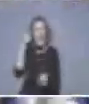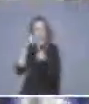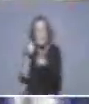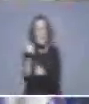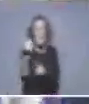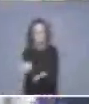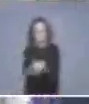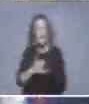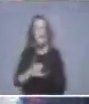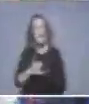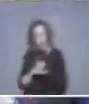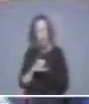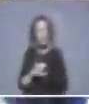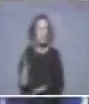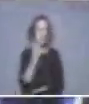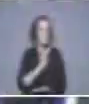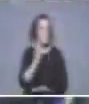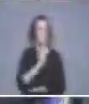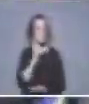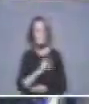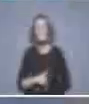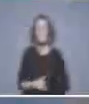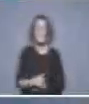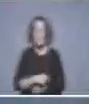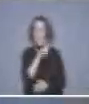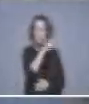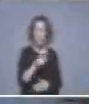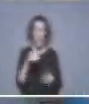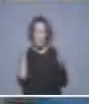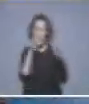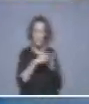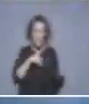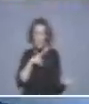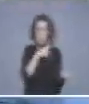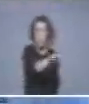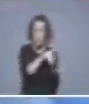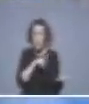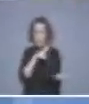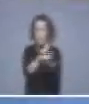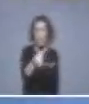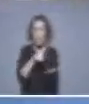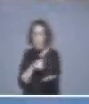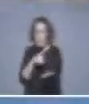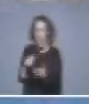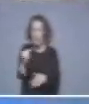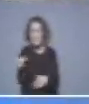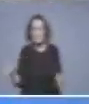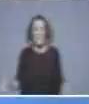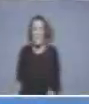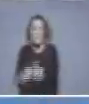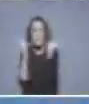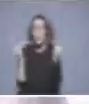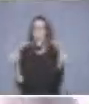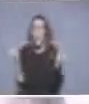un dineral. Cuántos desahucios que no pararás, en definitiva te da